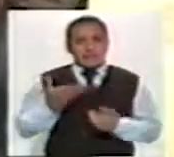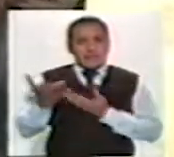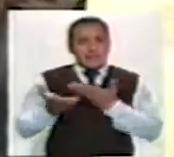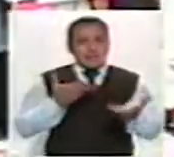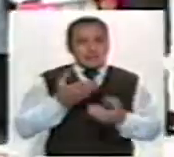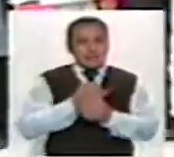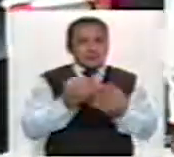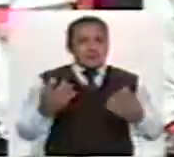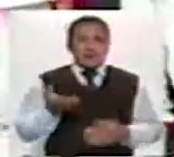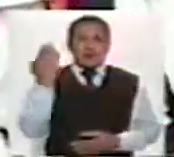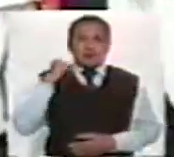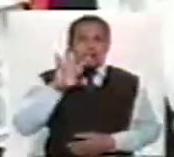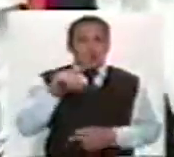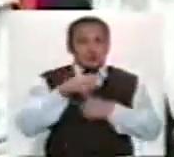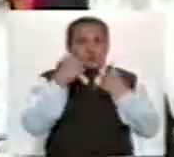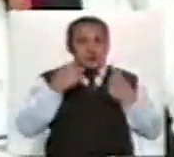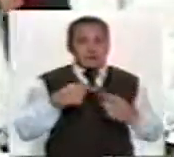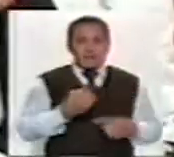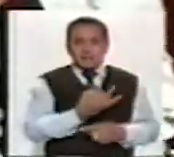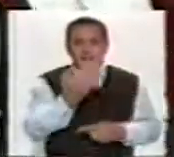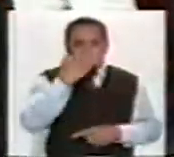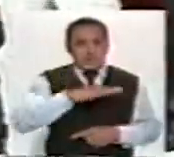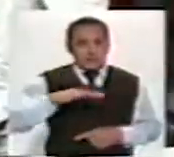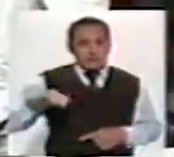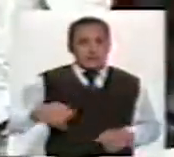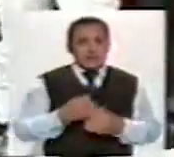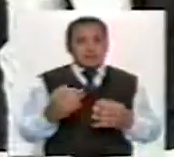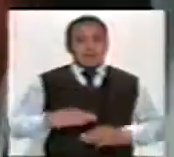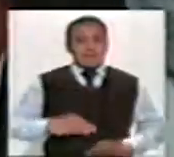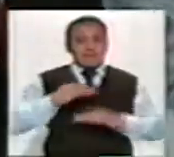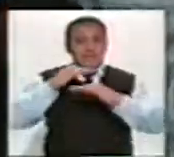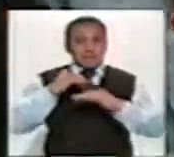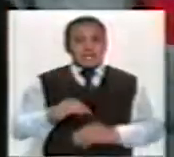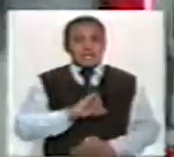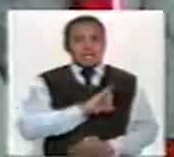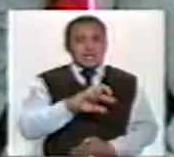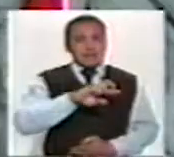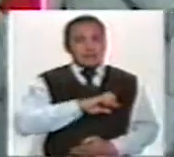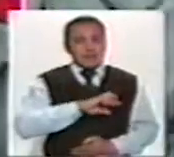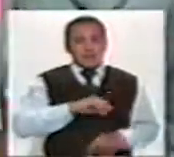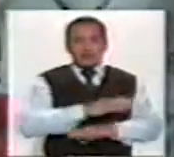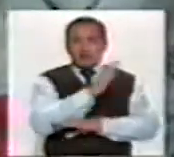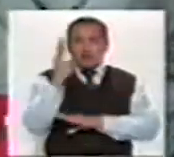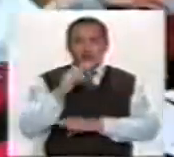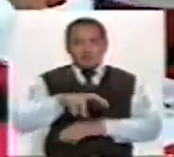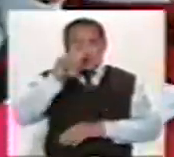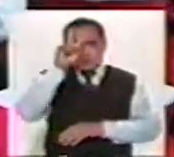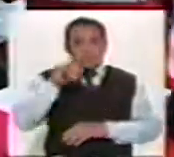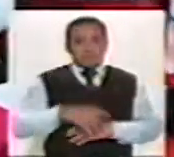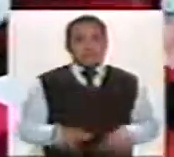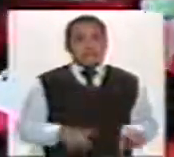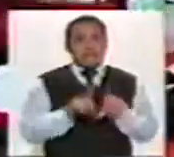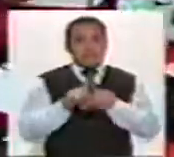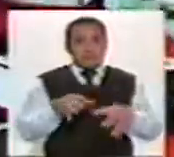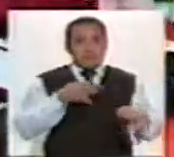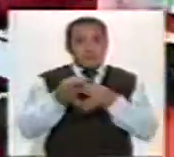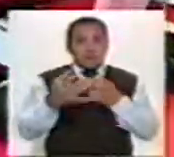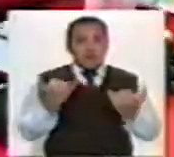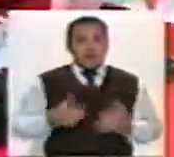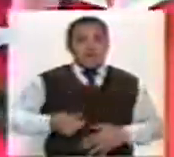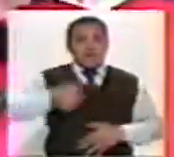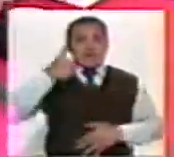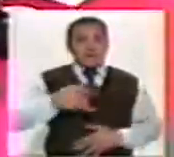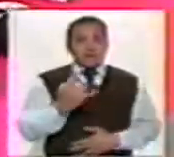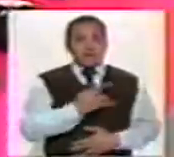distribuidos desde el 4 de marzo a niños que se encuentran en los niveles de inicial y primaria en todo el país. Así lo aseguró el jefe